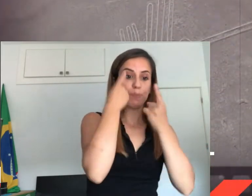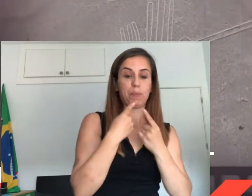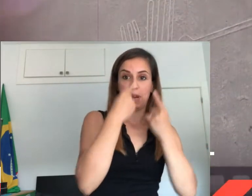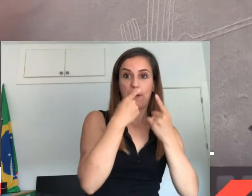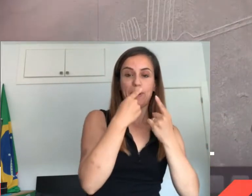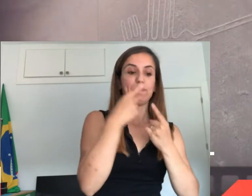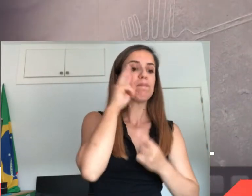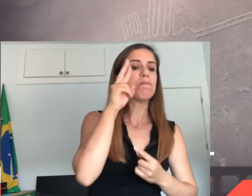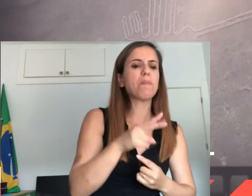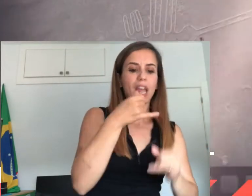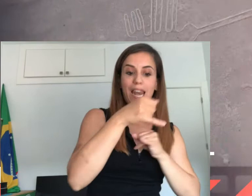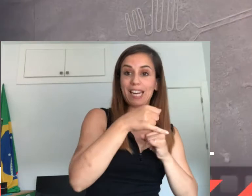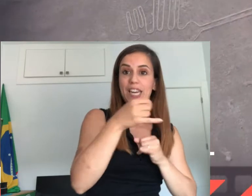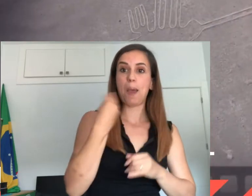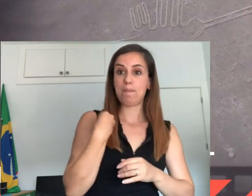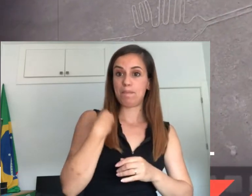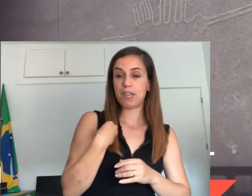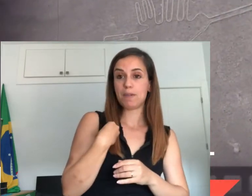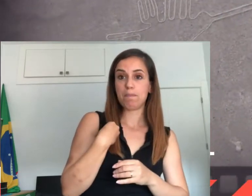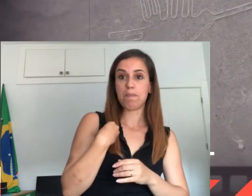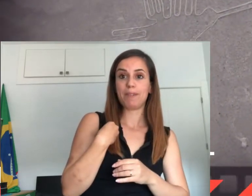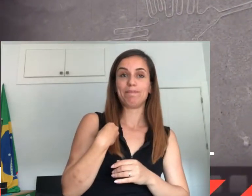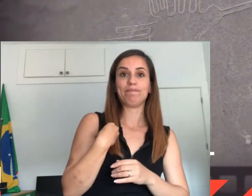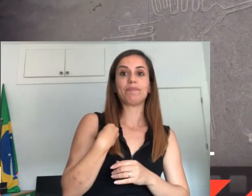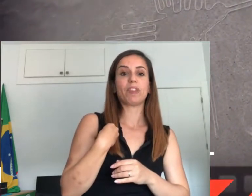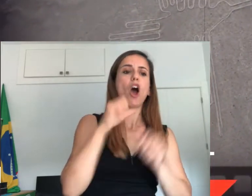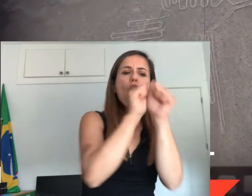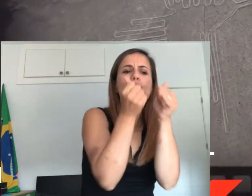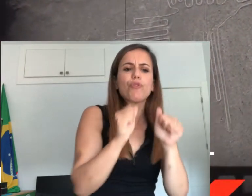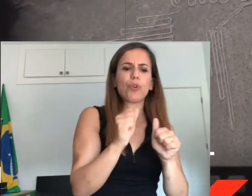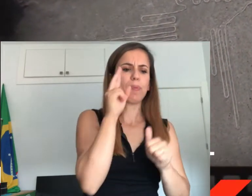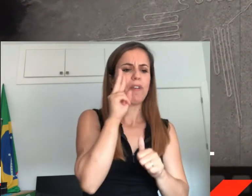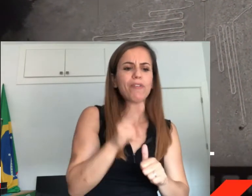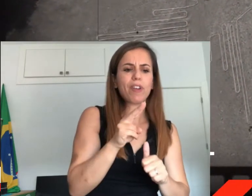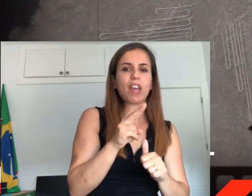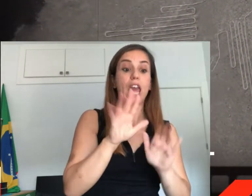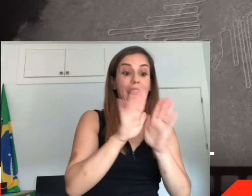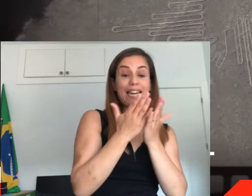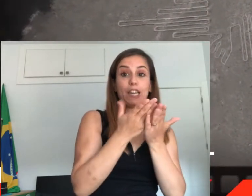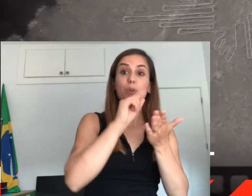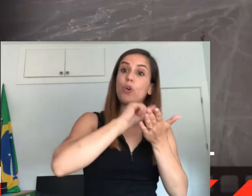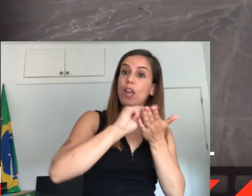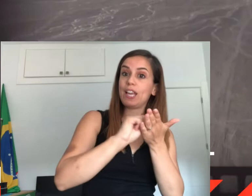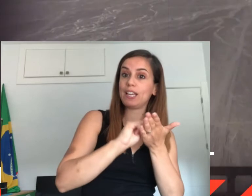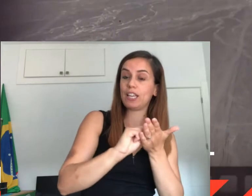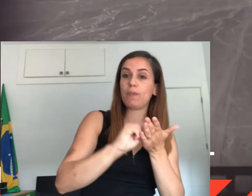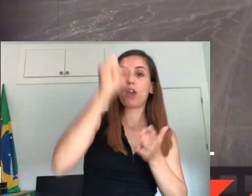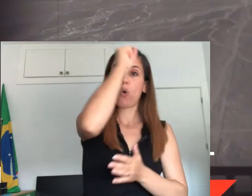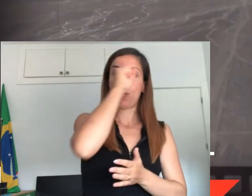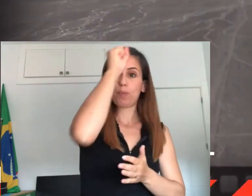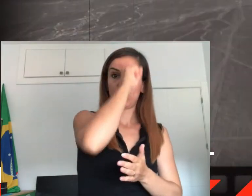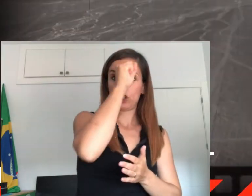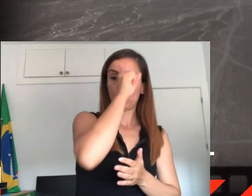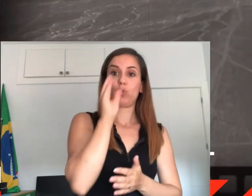zona, atisba estas líneas y atisba estas formas. No se le ocurra otra gran cosa